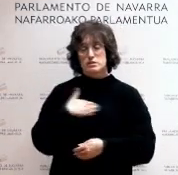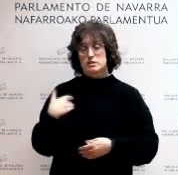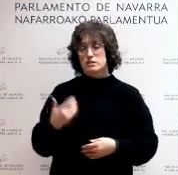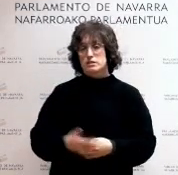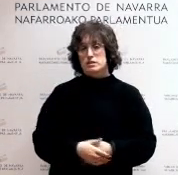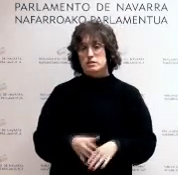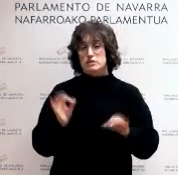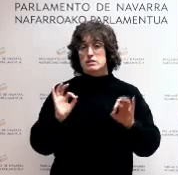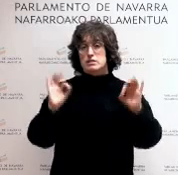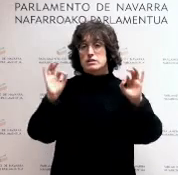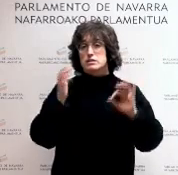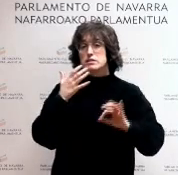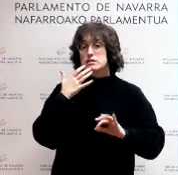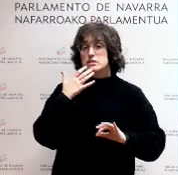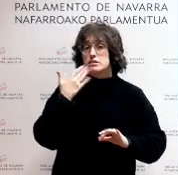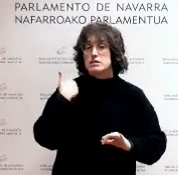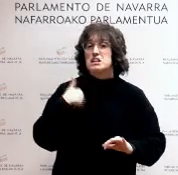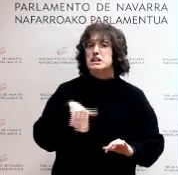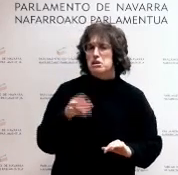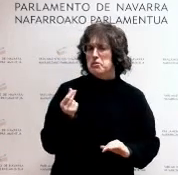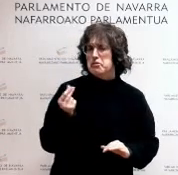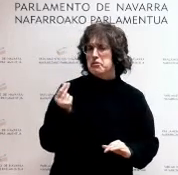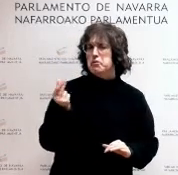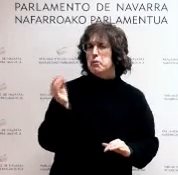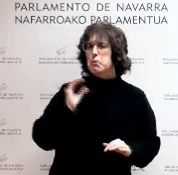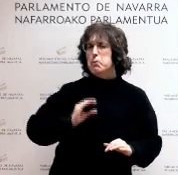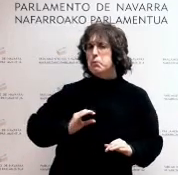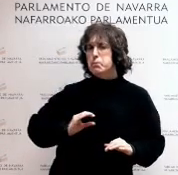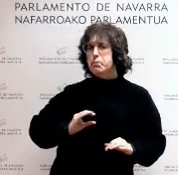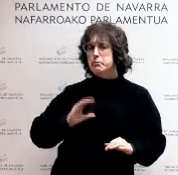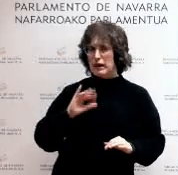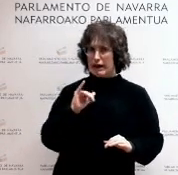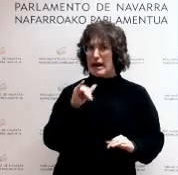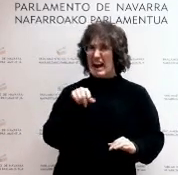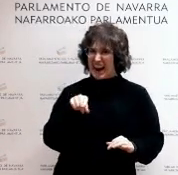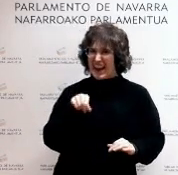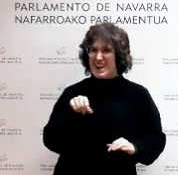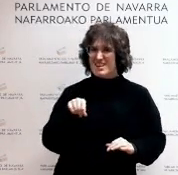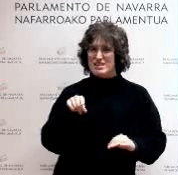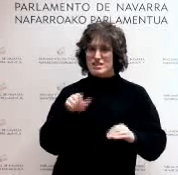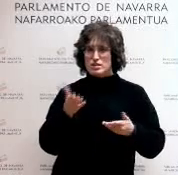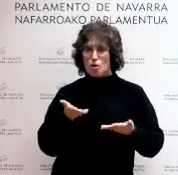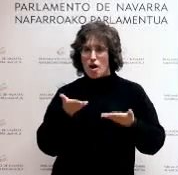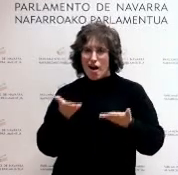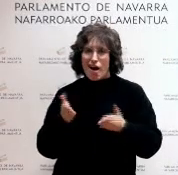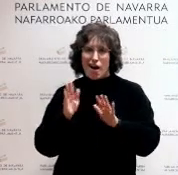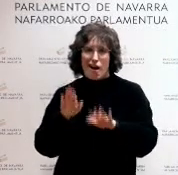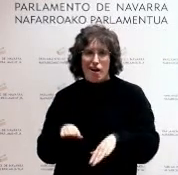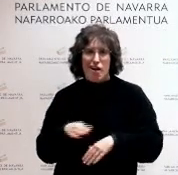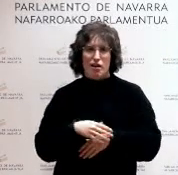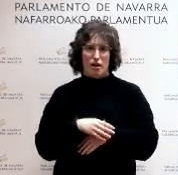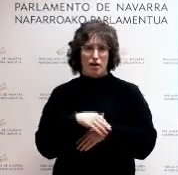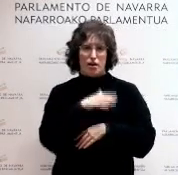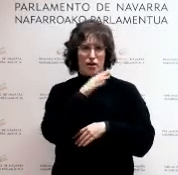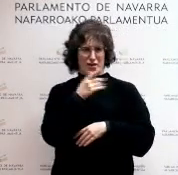Sobre todo para los que tienen ya cierto poder adquisitivo. A esos van a favorecer, porque en algunos casos parece que perjudican a